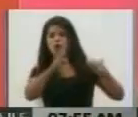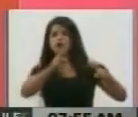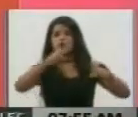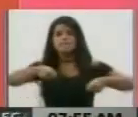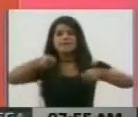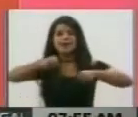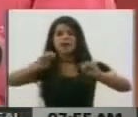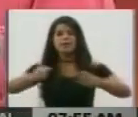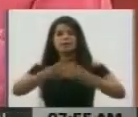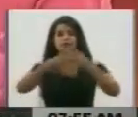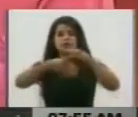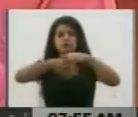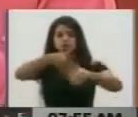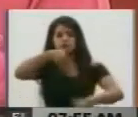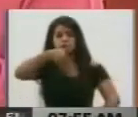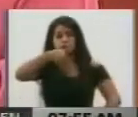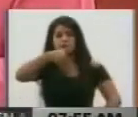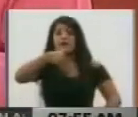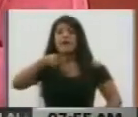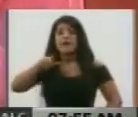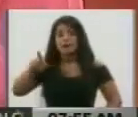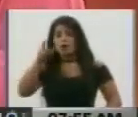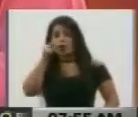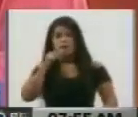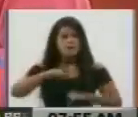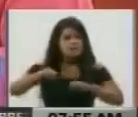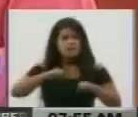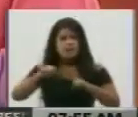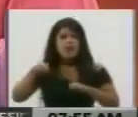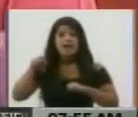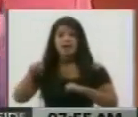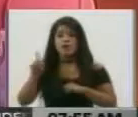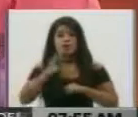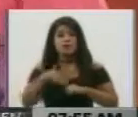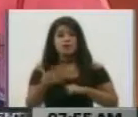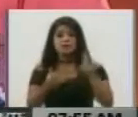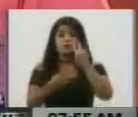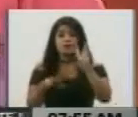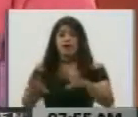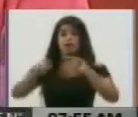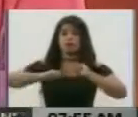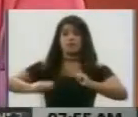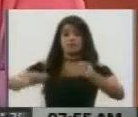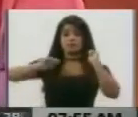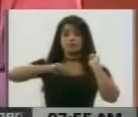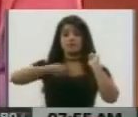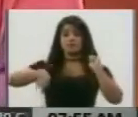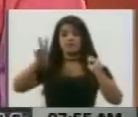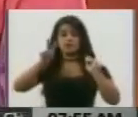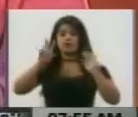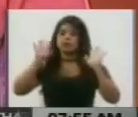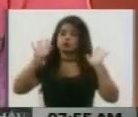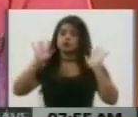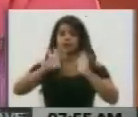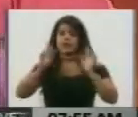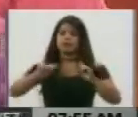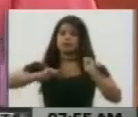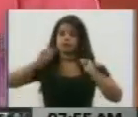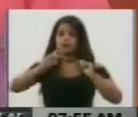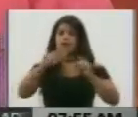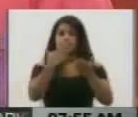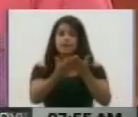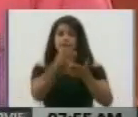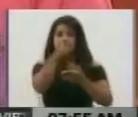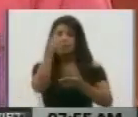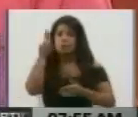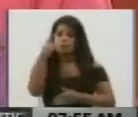ha llevado adelante todas las gestiones para impedir que Venezuela asuma, como en efecto asumió, gracias a la actitud valiente de Uruguay, la